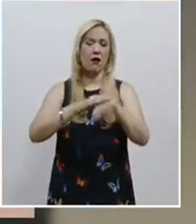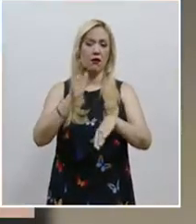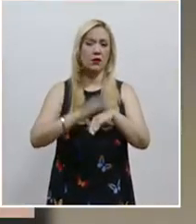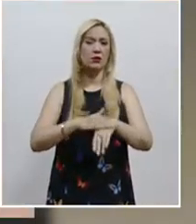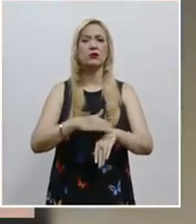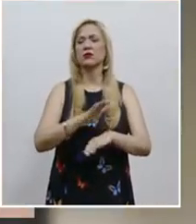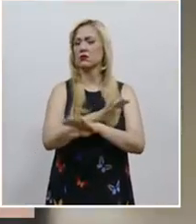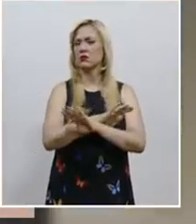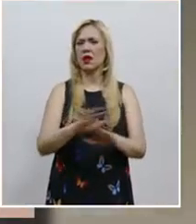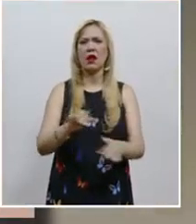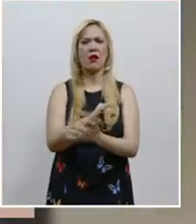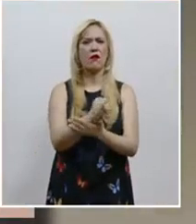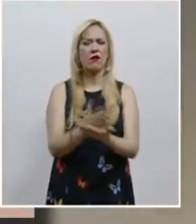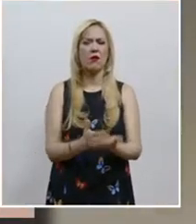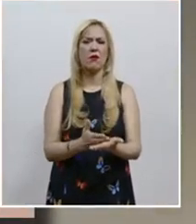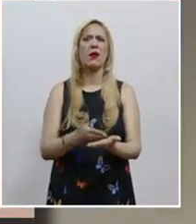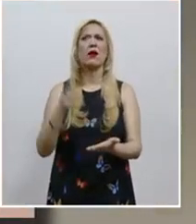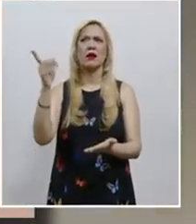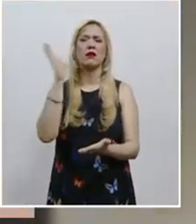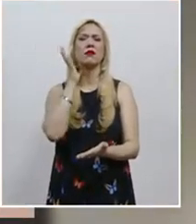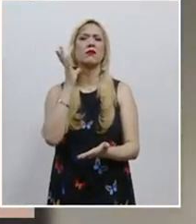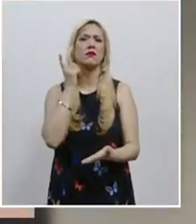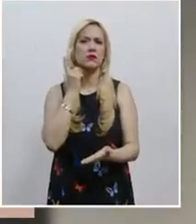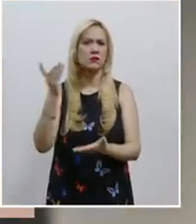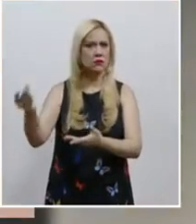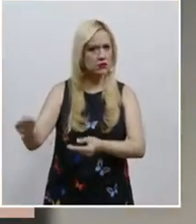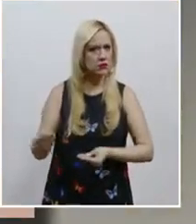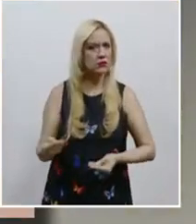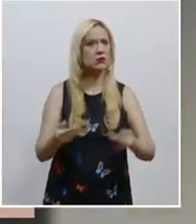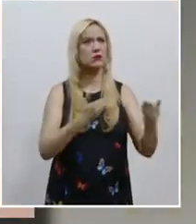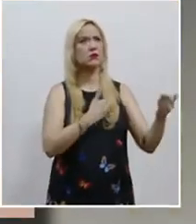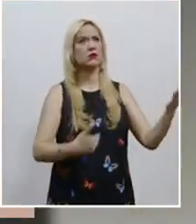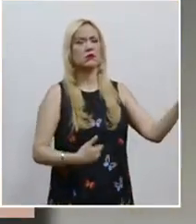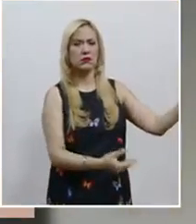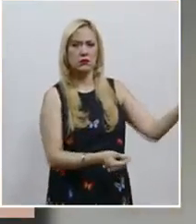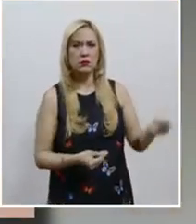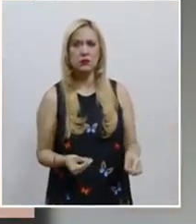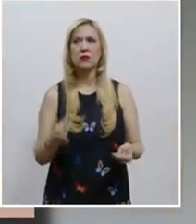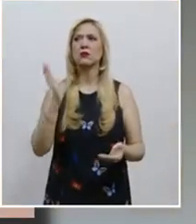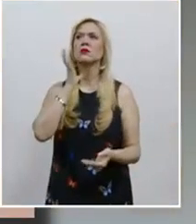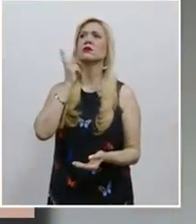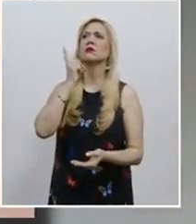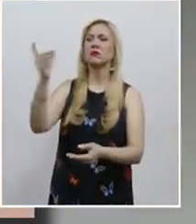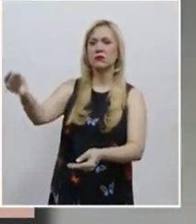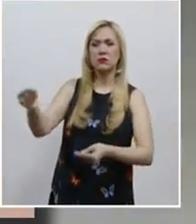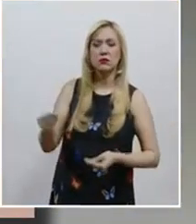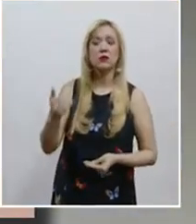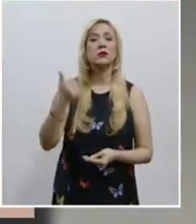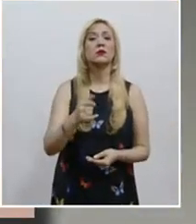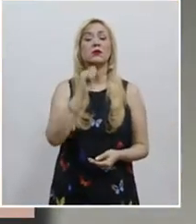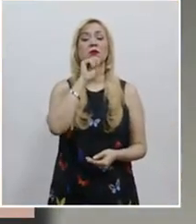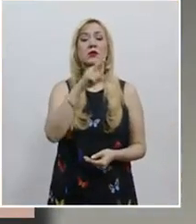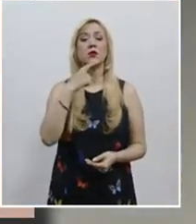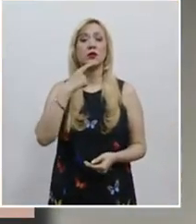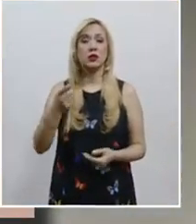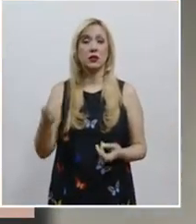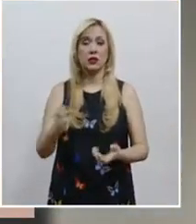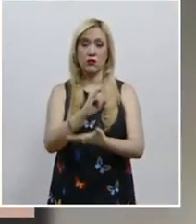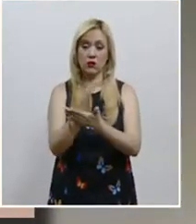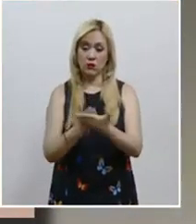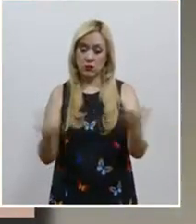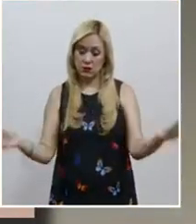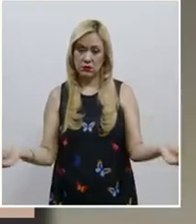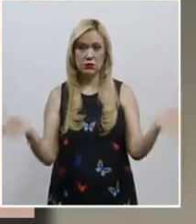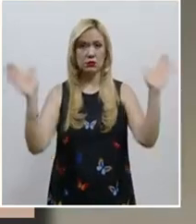por rendidos los informes de la Cámara de Senadores, el Poder Ejecutivo y la Cámara de Diputados. Asimismo, indicó que dichos informes se ponen a